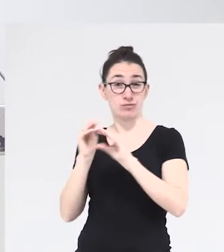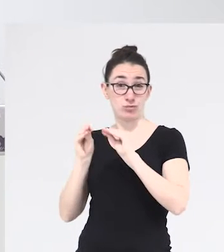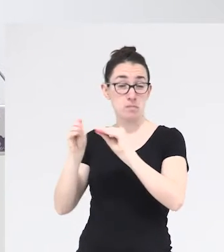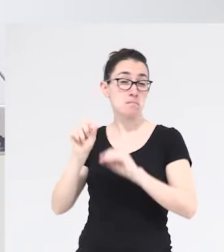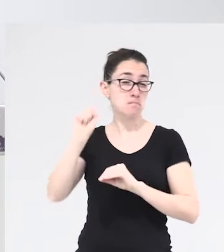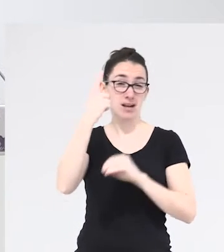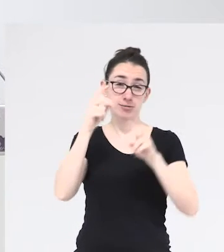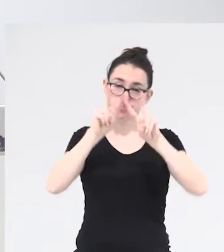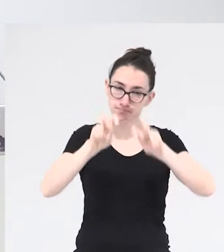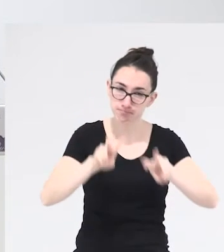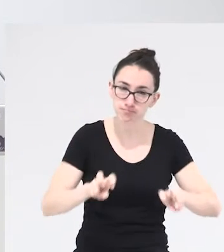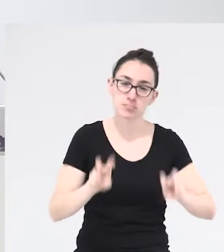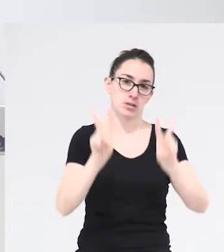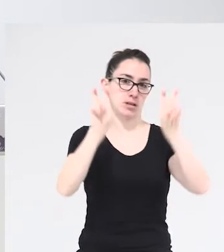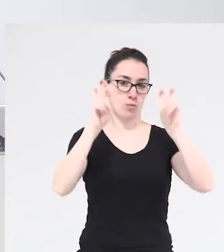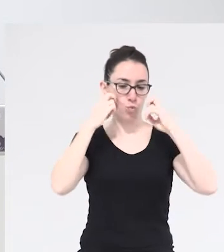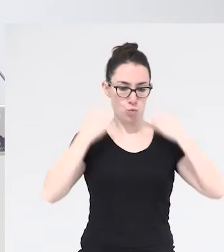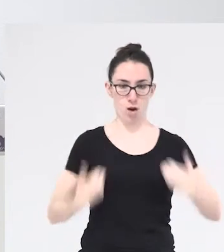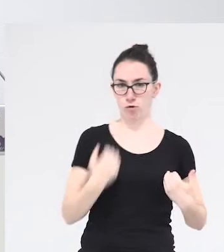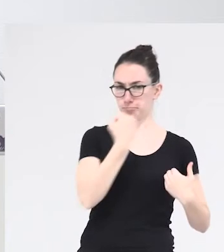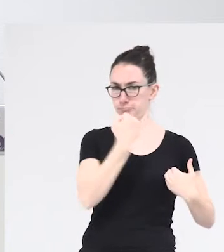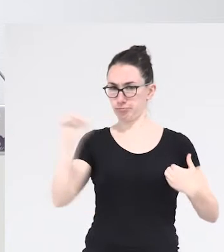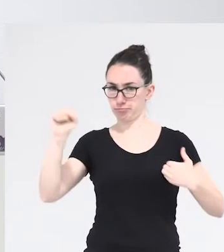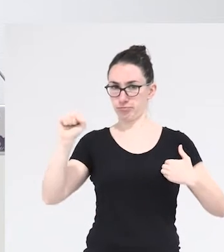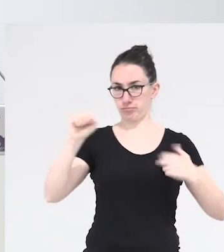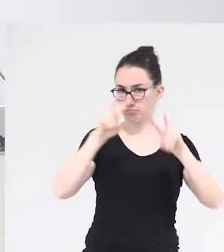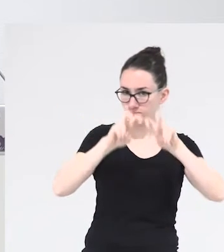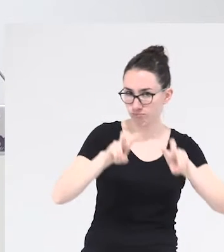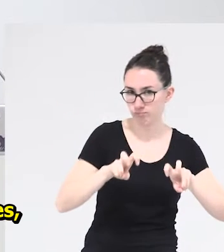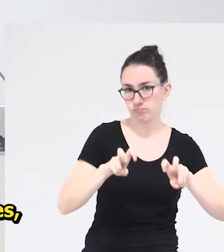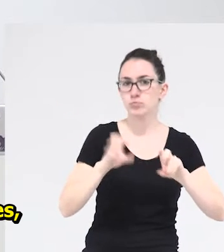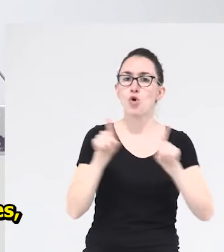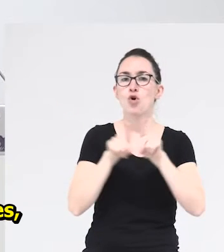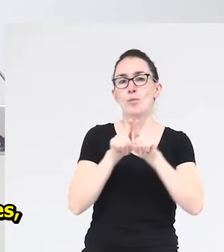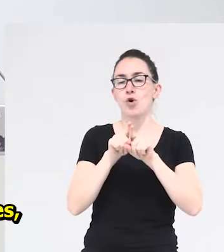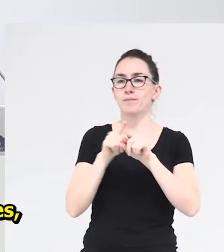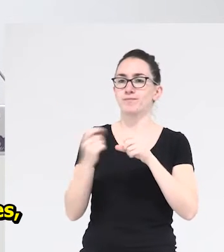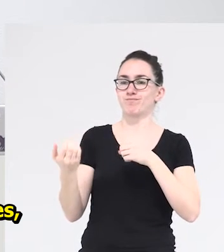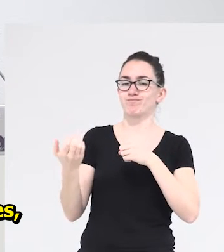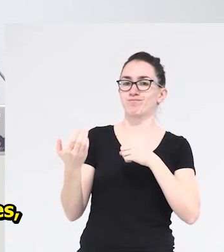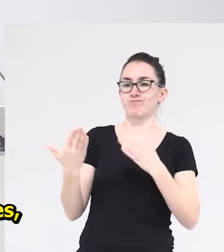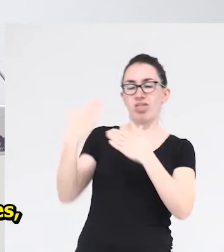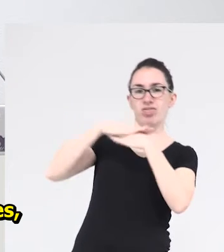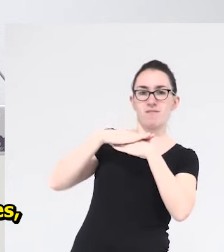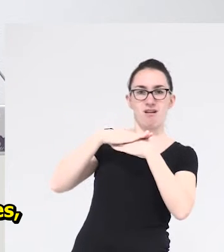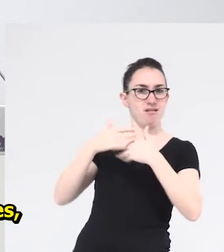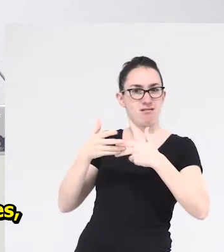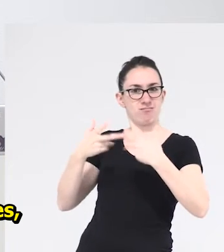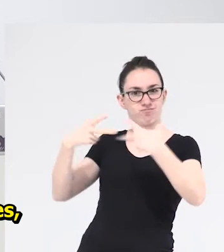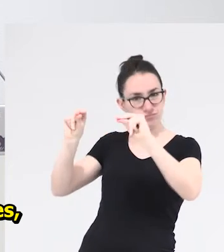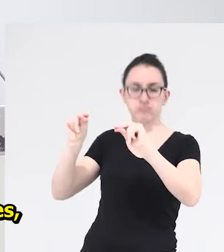en la producción política del cuerpo disidente desde la crítica descolonial. Es autora, entre otras publicaciones,